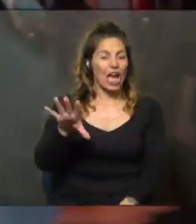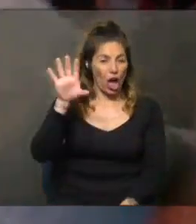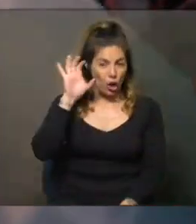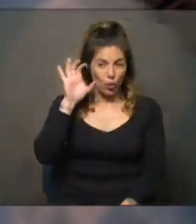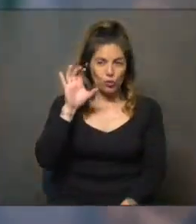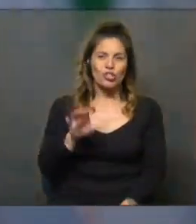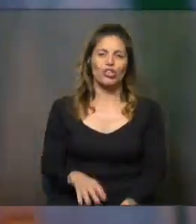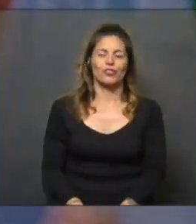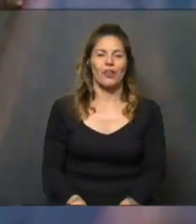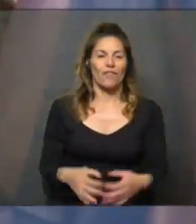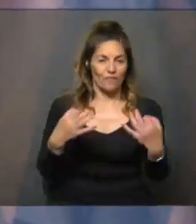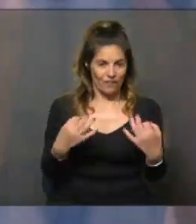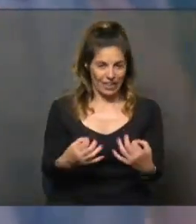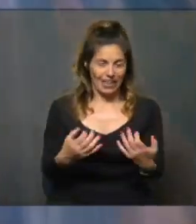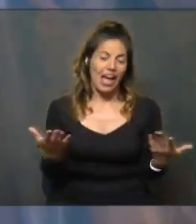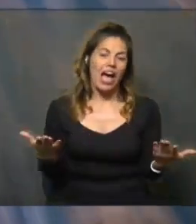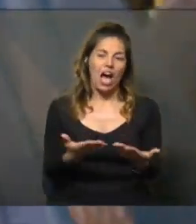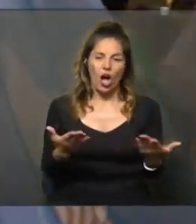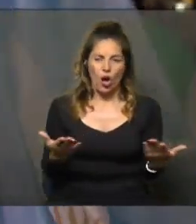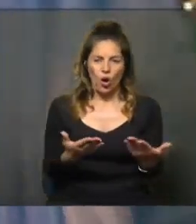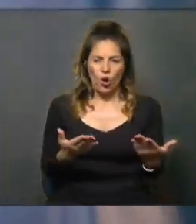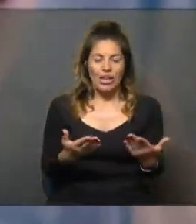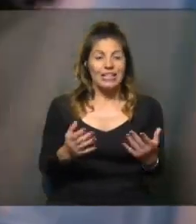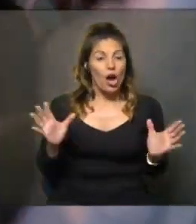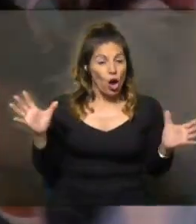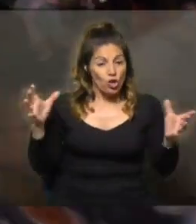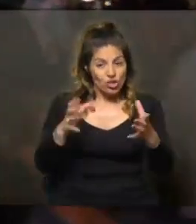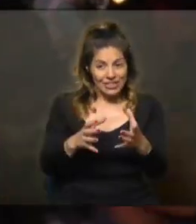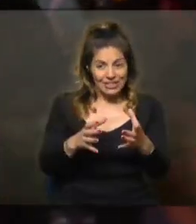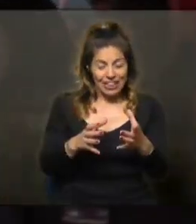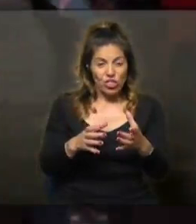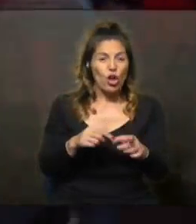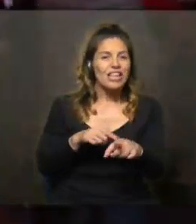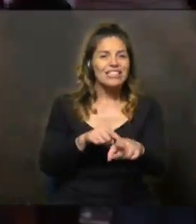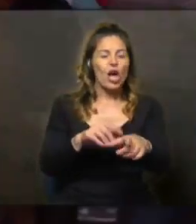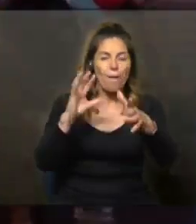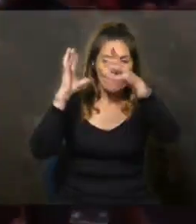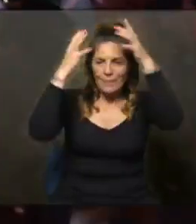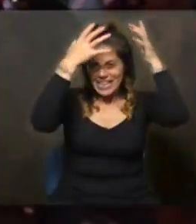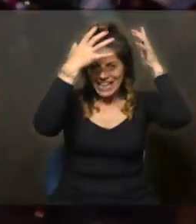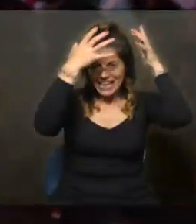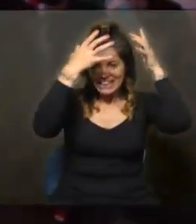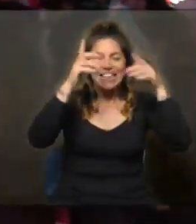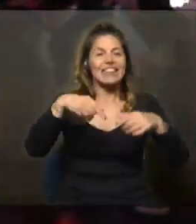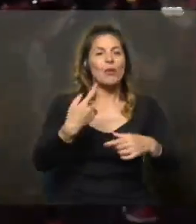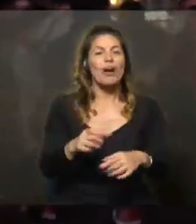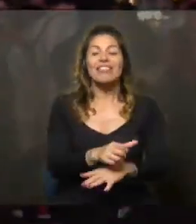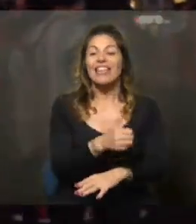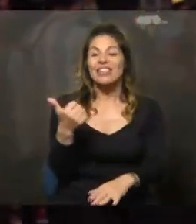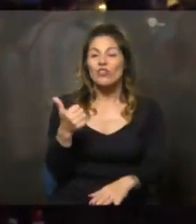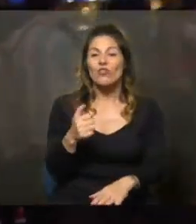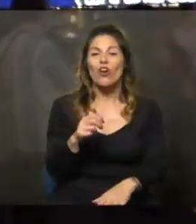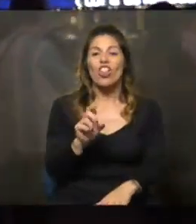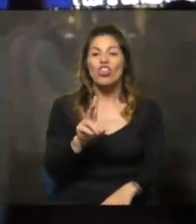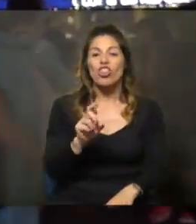ruido Pero me imagino que por ahora porque ya se están concentrando los y las seguidoras de Javier Miley después de Este triunfo por casi